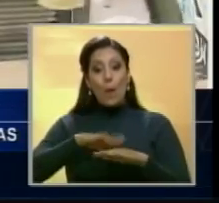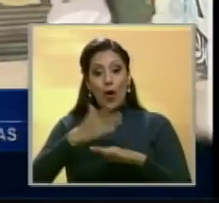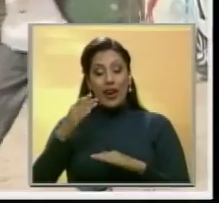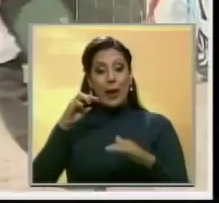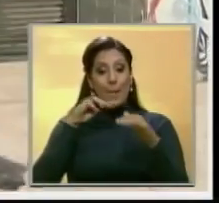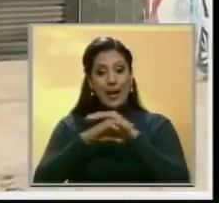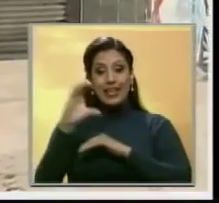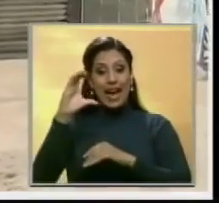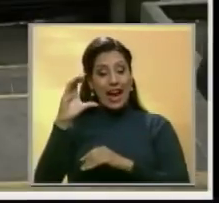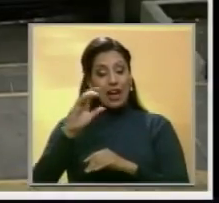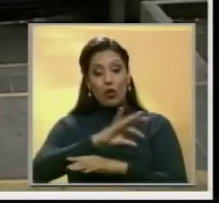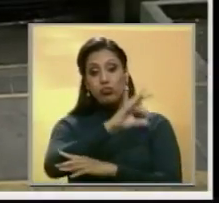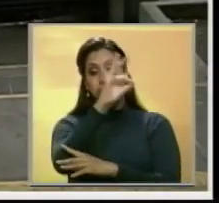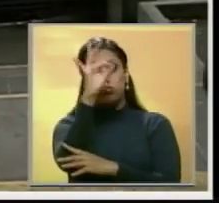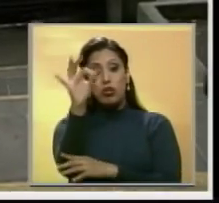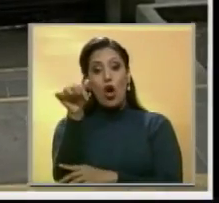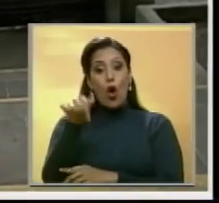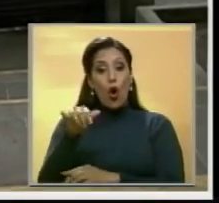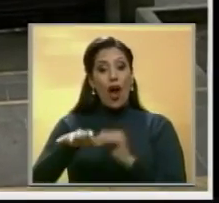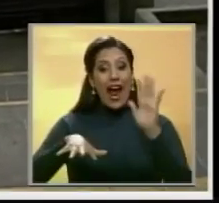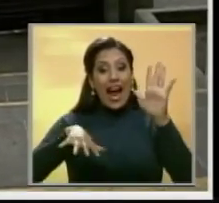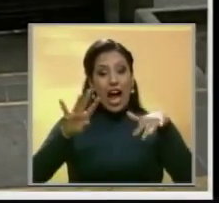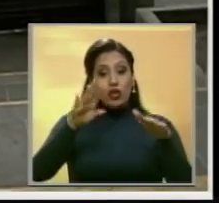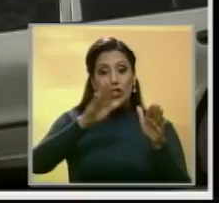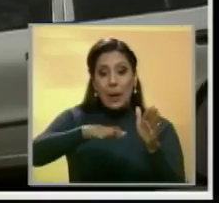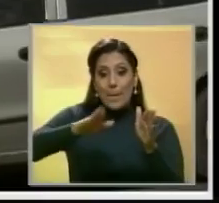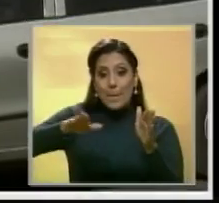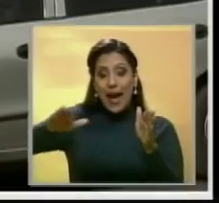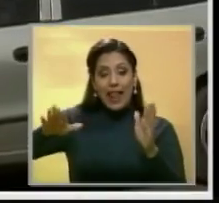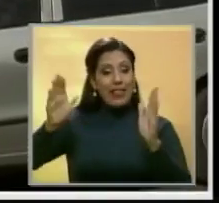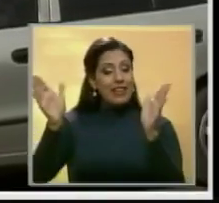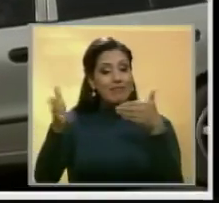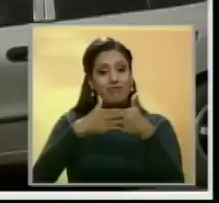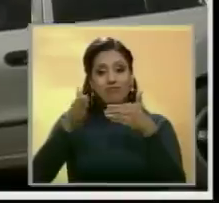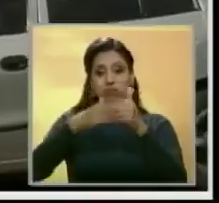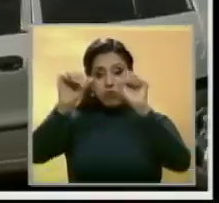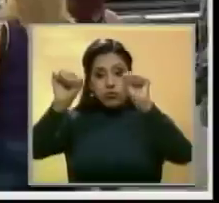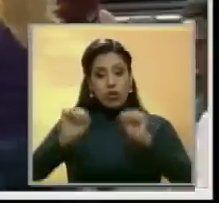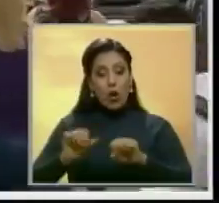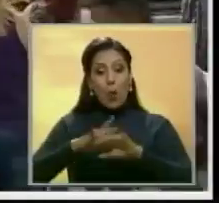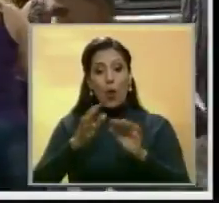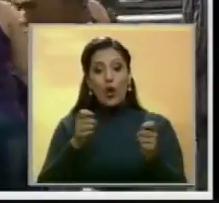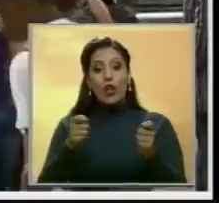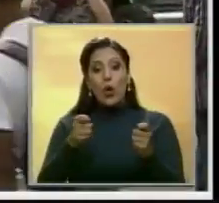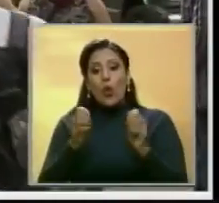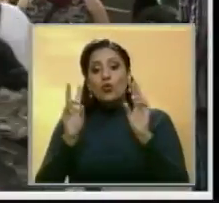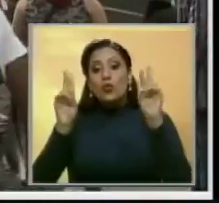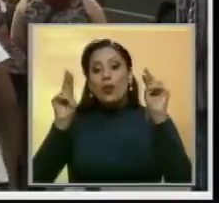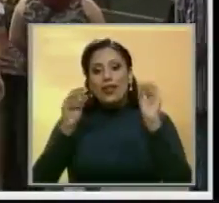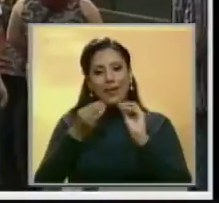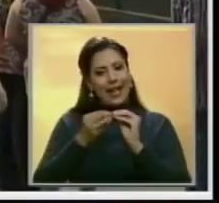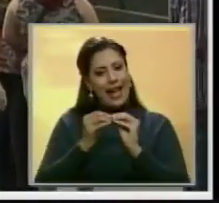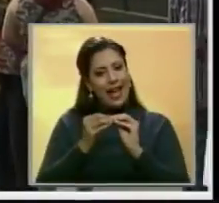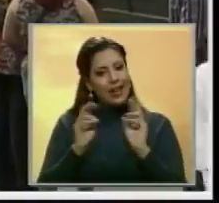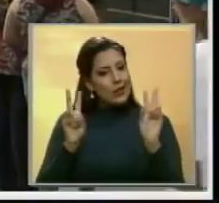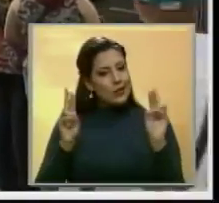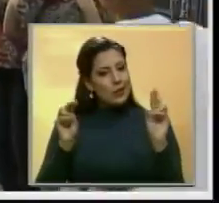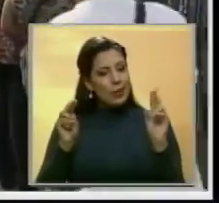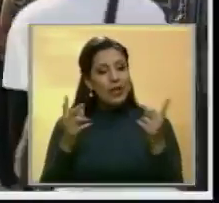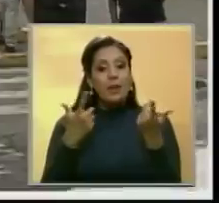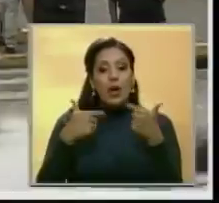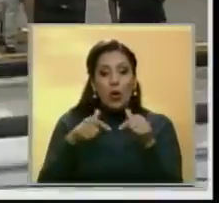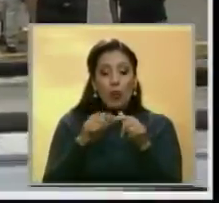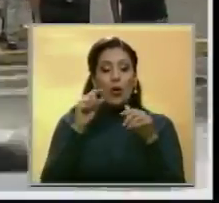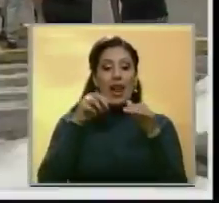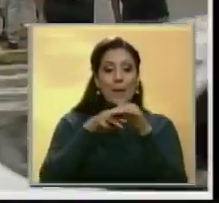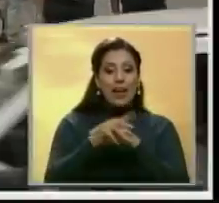ha anunciado que durante el día de hoy 14 estaciones del metro serán cerradas por medidas técnicas, específicamente de las líneas